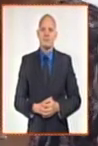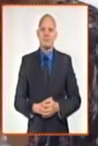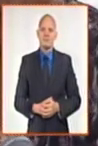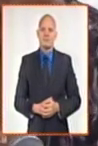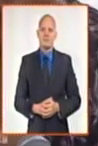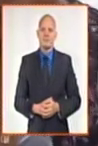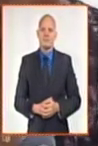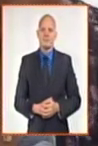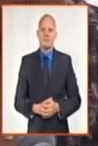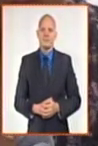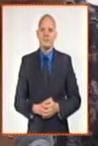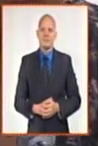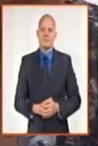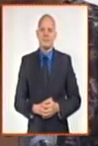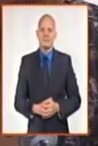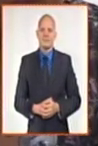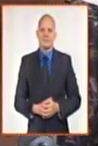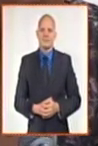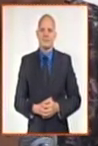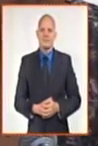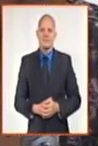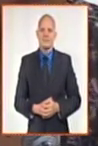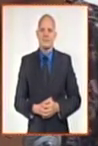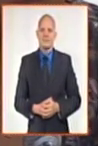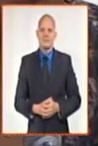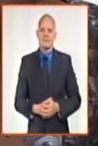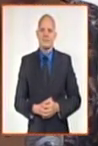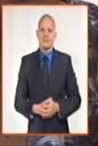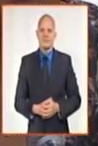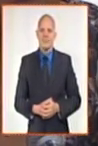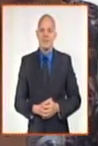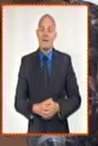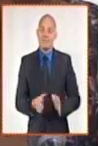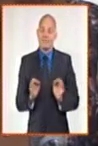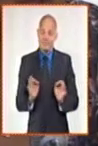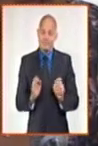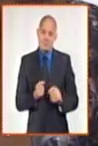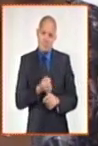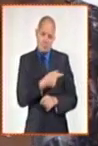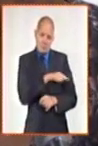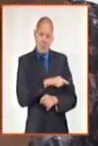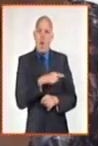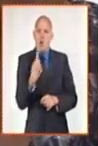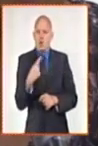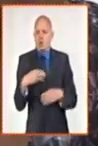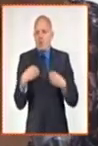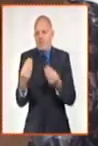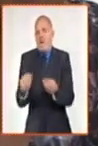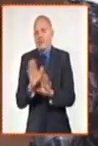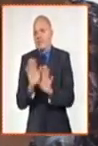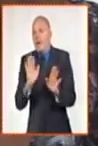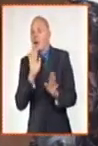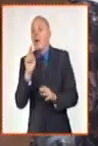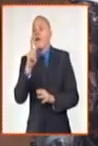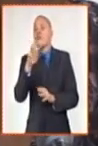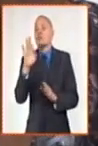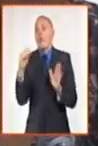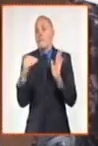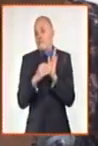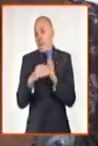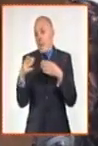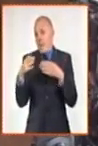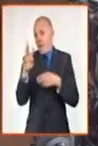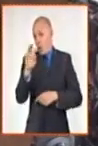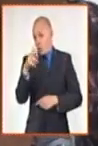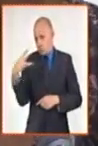weitere Hilfe leisten. Nosotros recientemente hemos transferido a la provincia una ayuda de 28.000 euros y